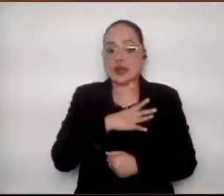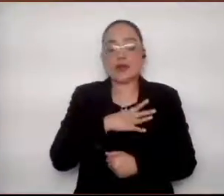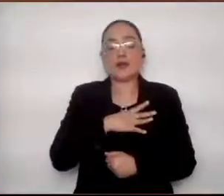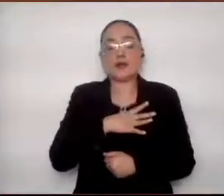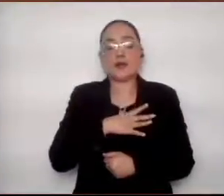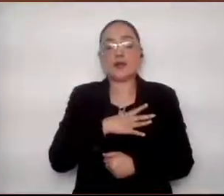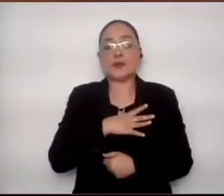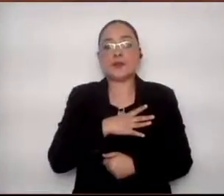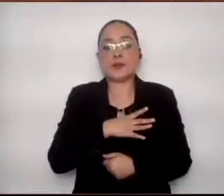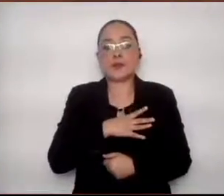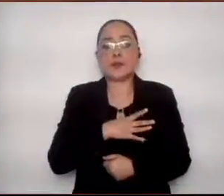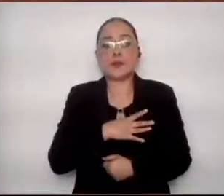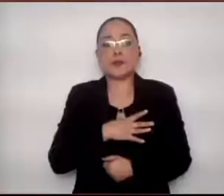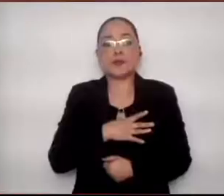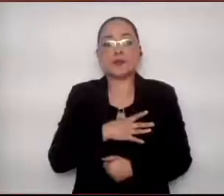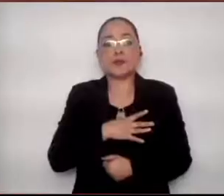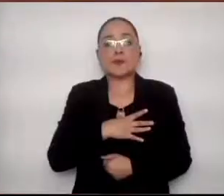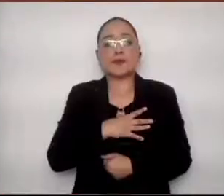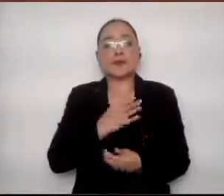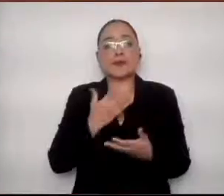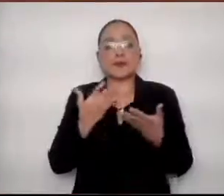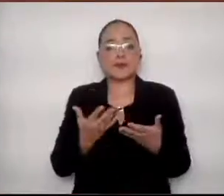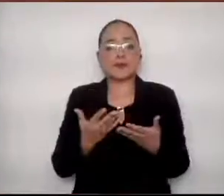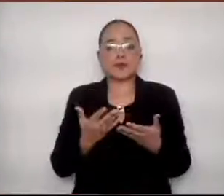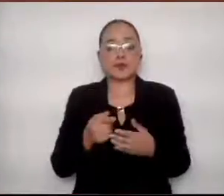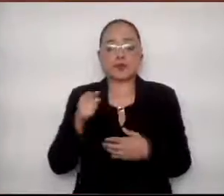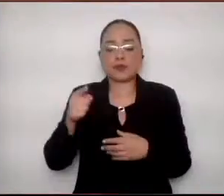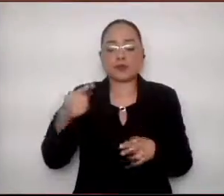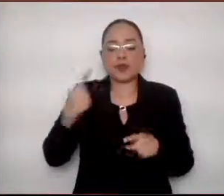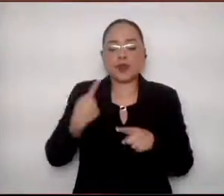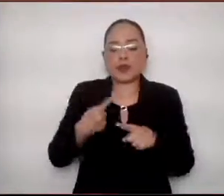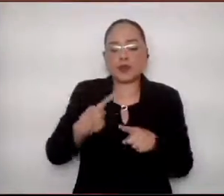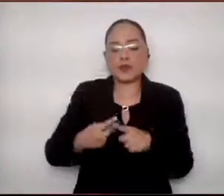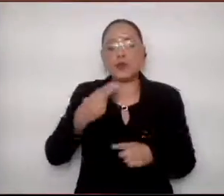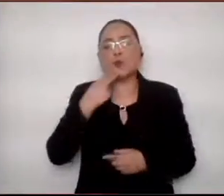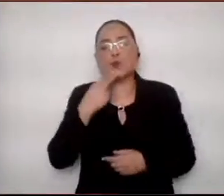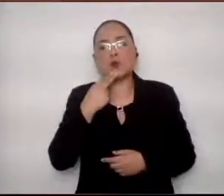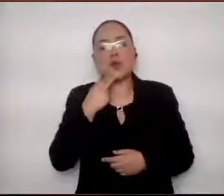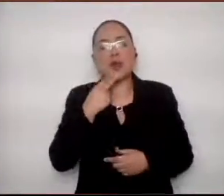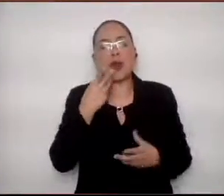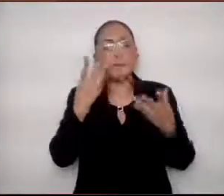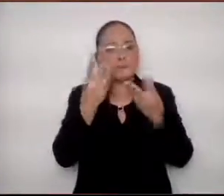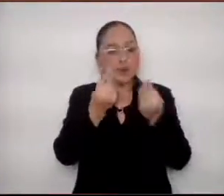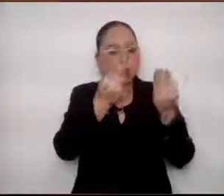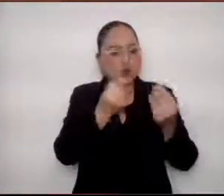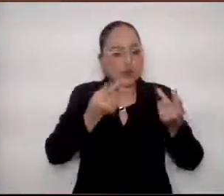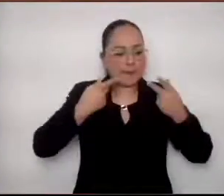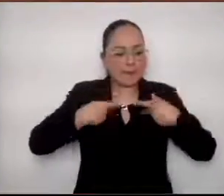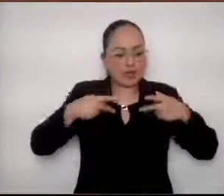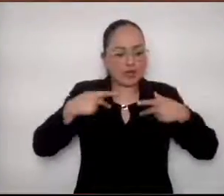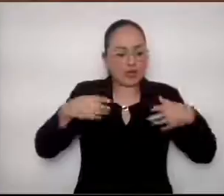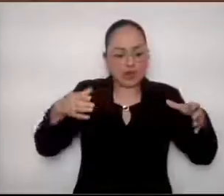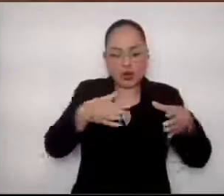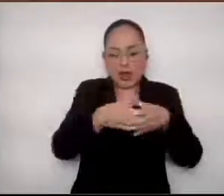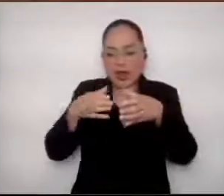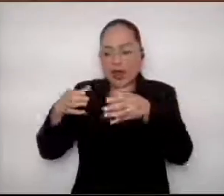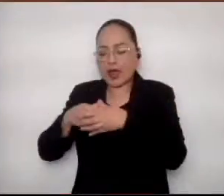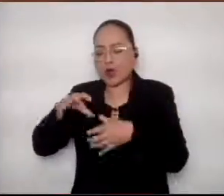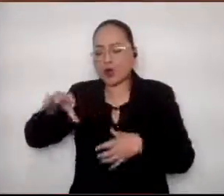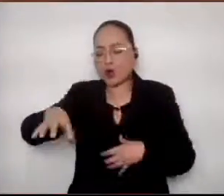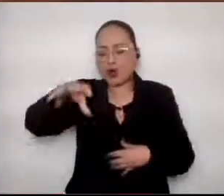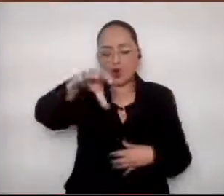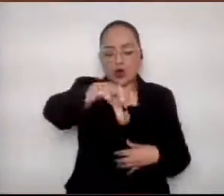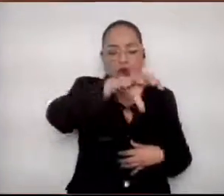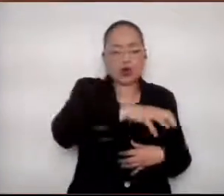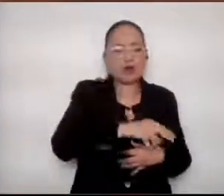transporte que lo utilizan miles de usuarios en las colonias. Y otra cosa nada más para terminar